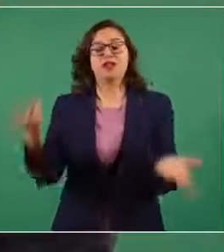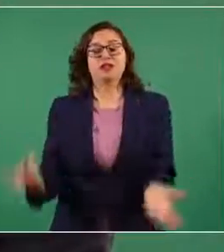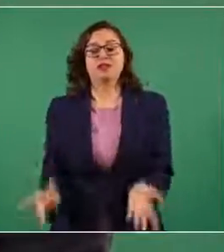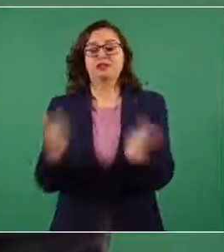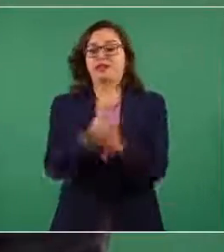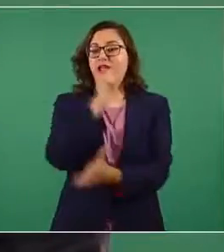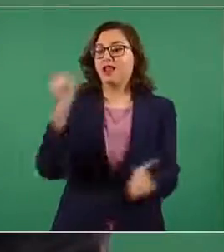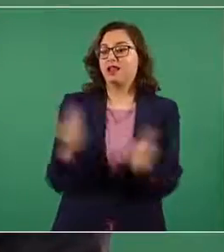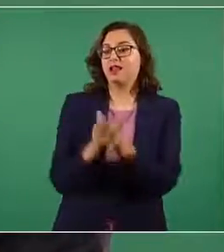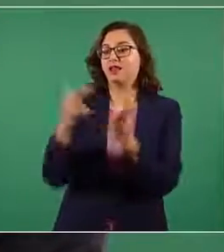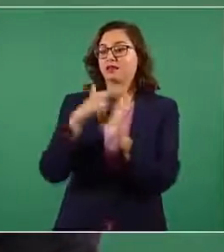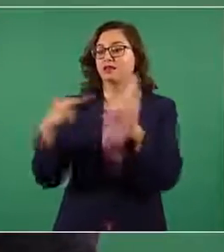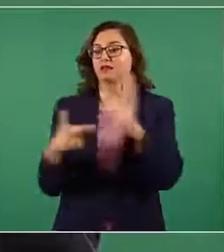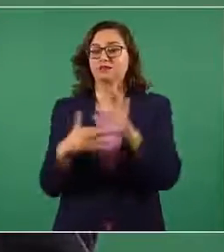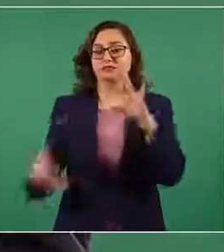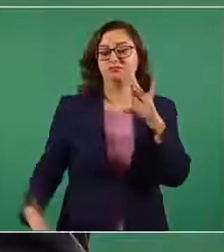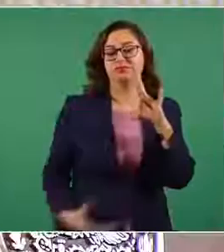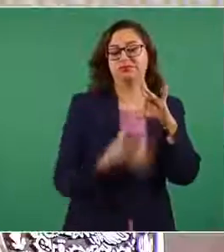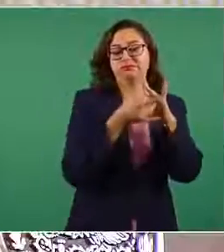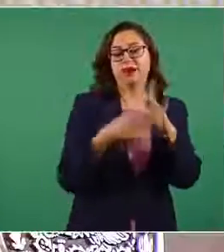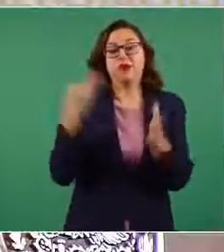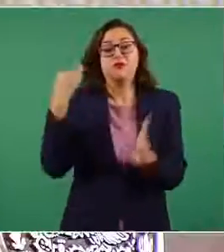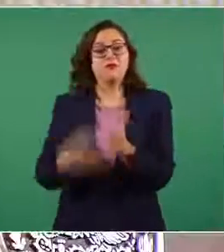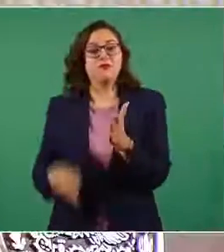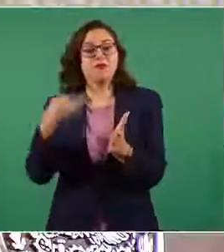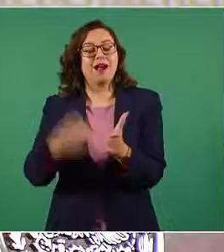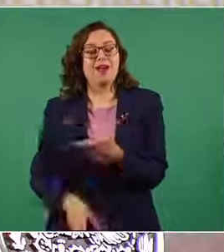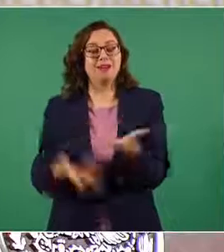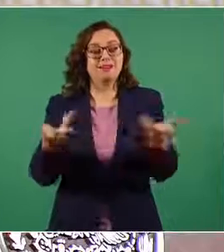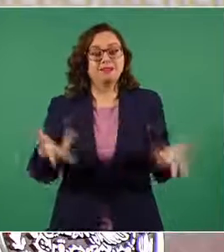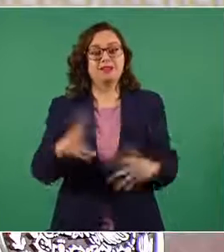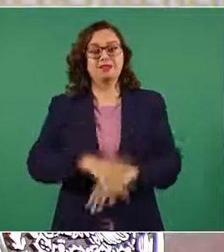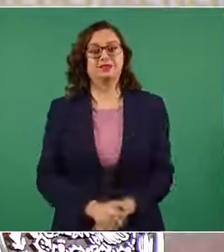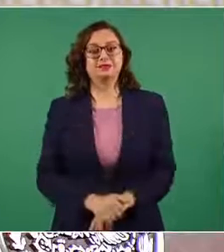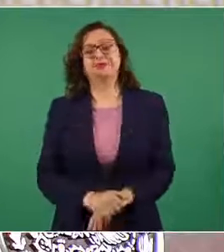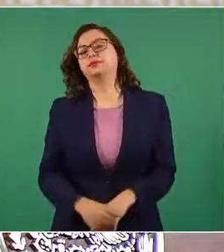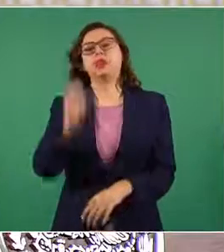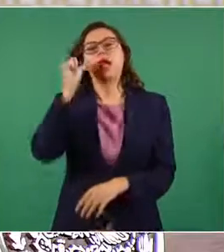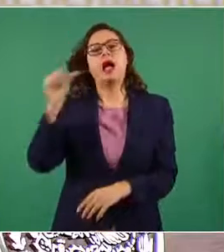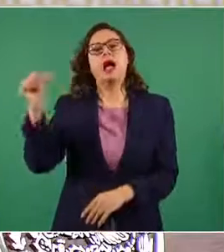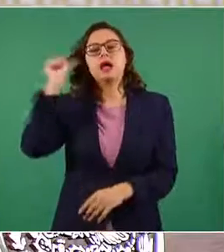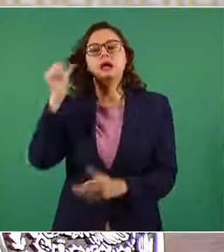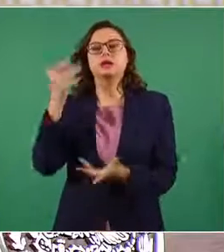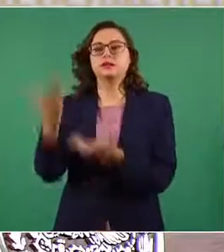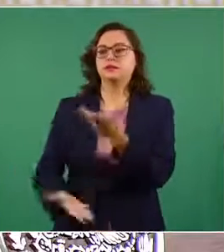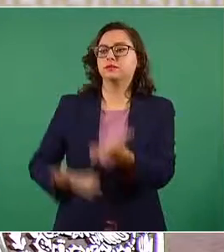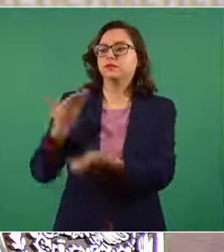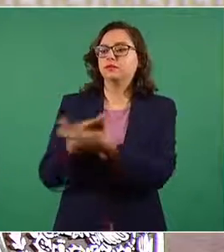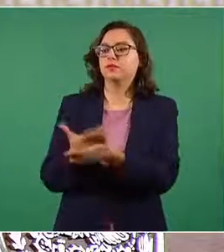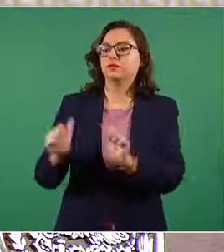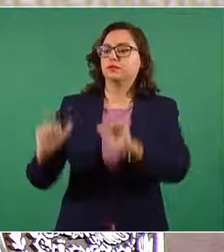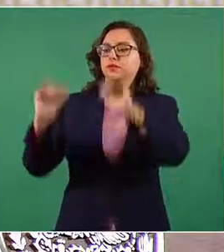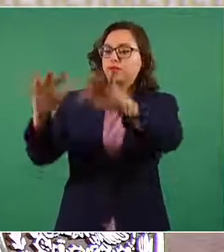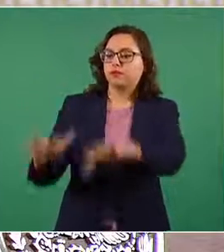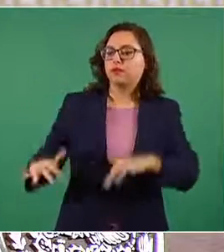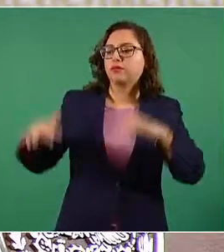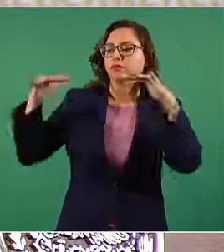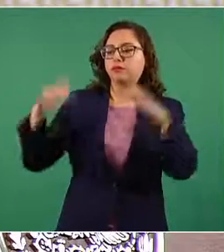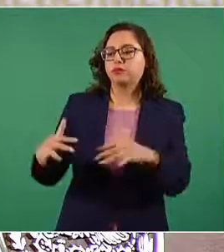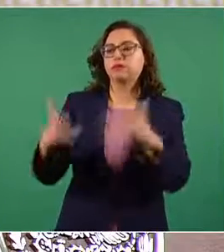convocan extraordinario, ya se está terminando esta legislatura y